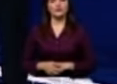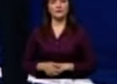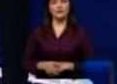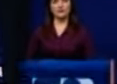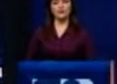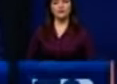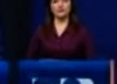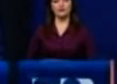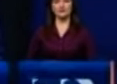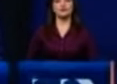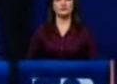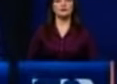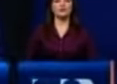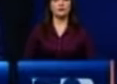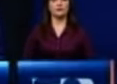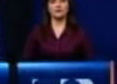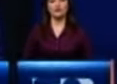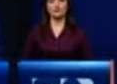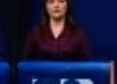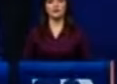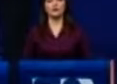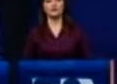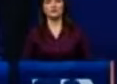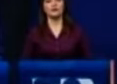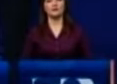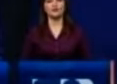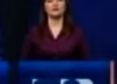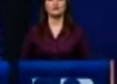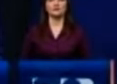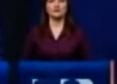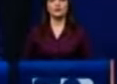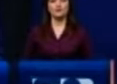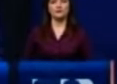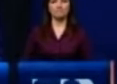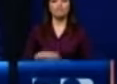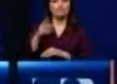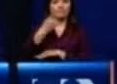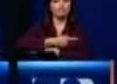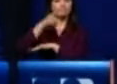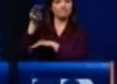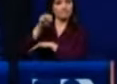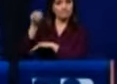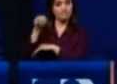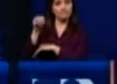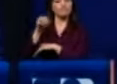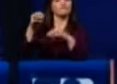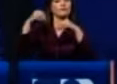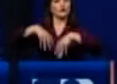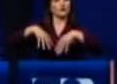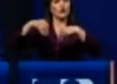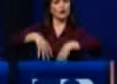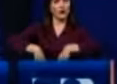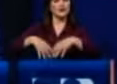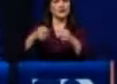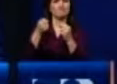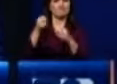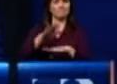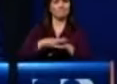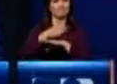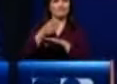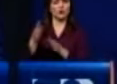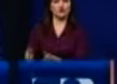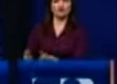de las intensas lluvias es entre el miércoles un inmenso muro se